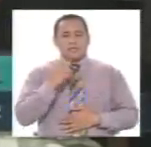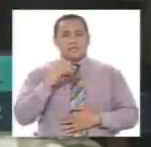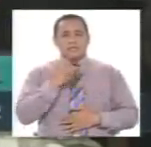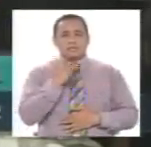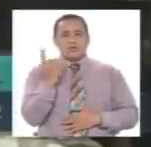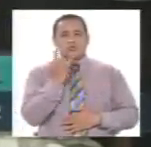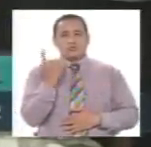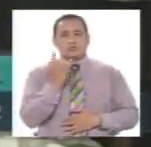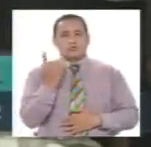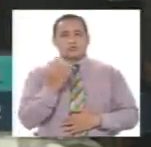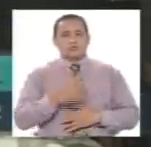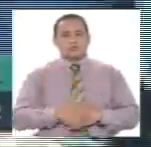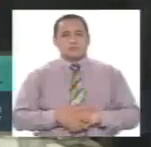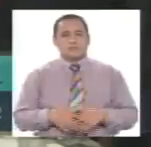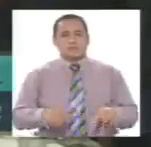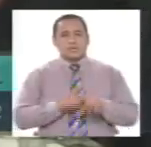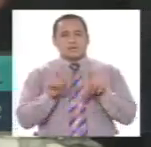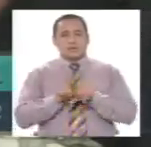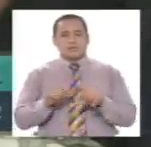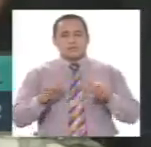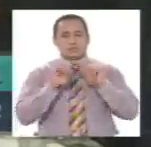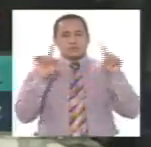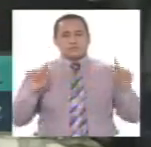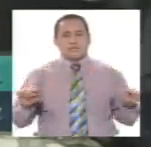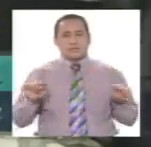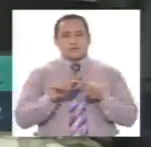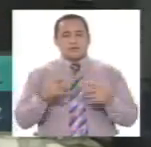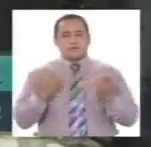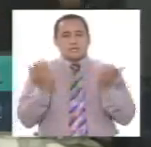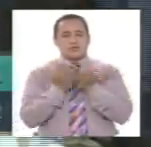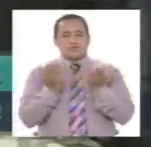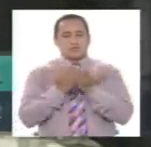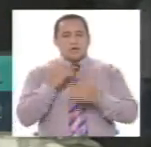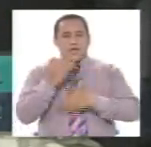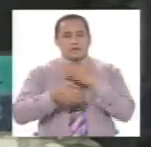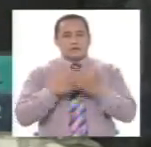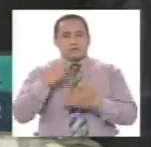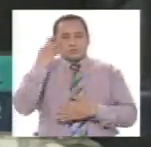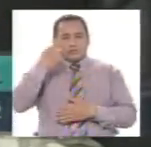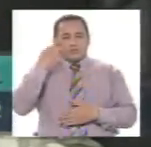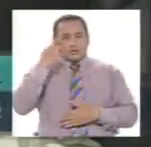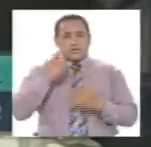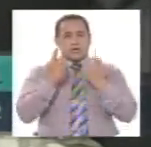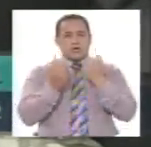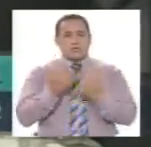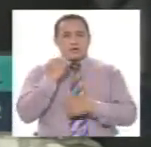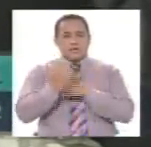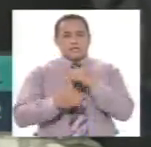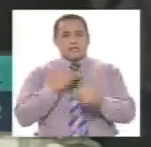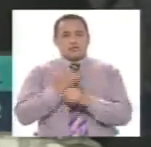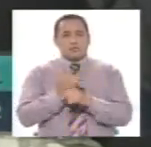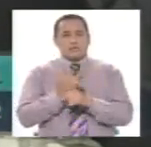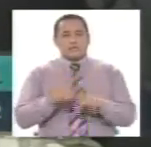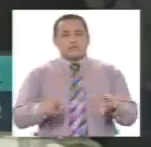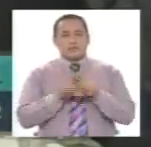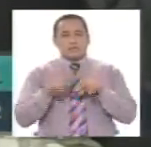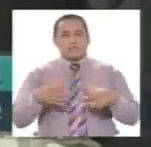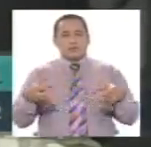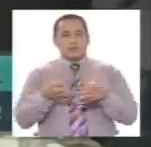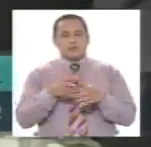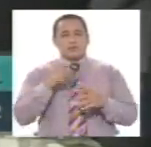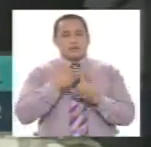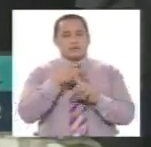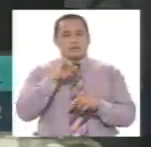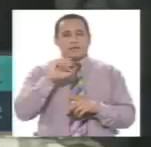California y además un certificado de estudios avanzados sobre política económica internacional del Instituto